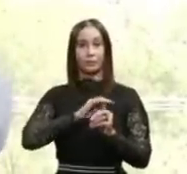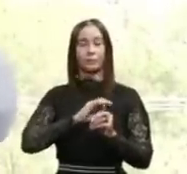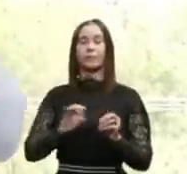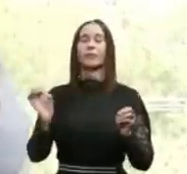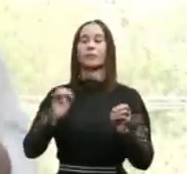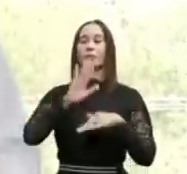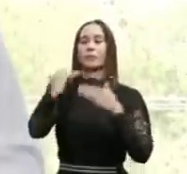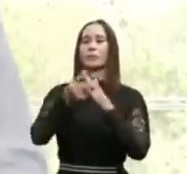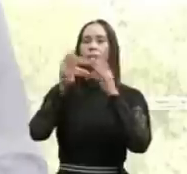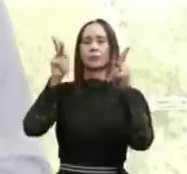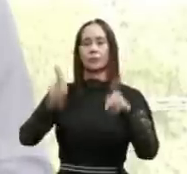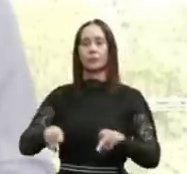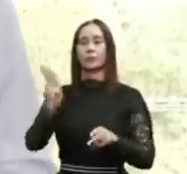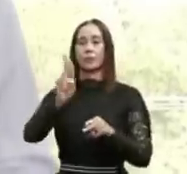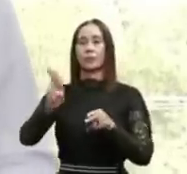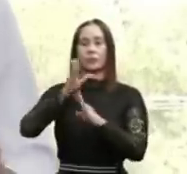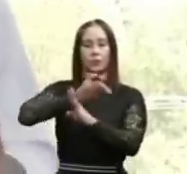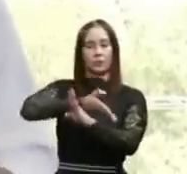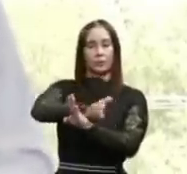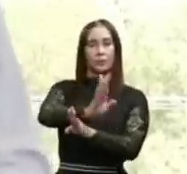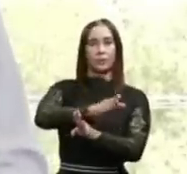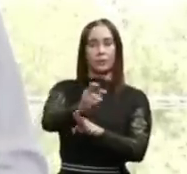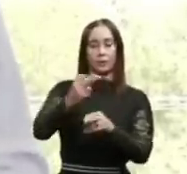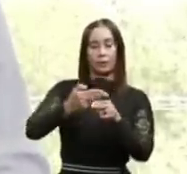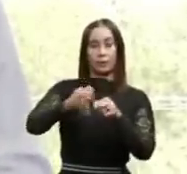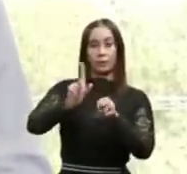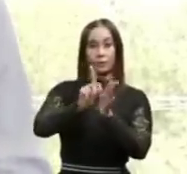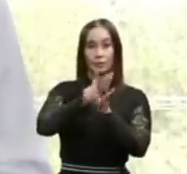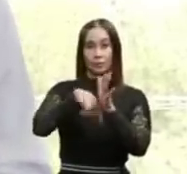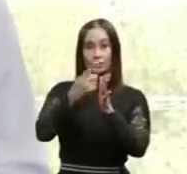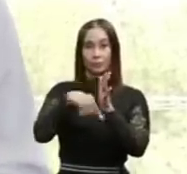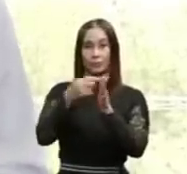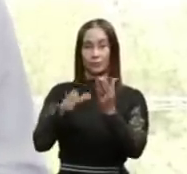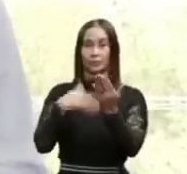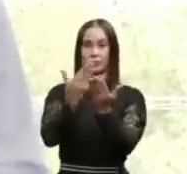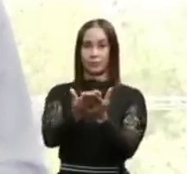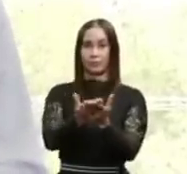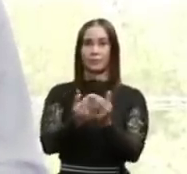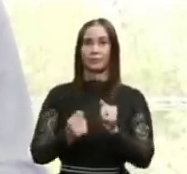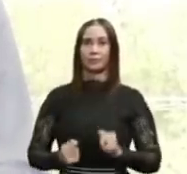los usuarios de esta carretera, con la reducción de tiempo y de distancia.